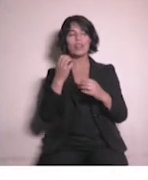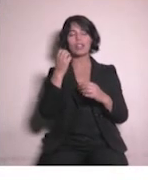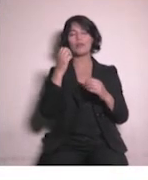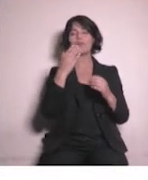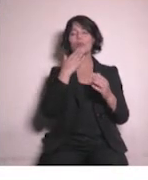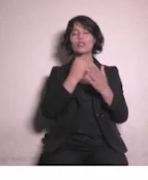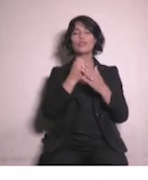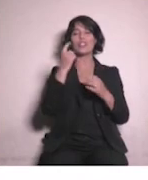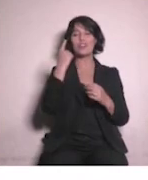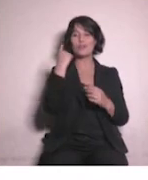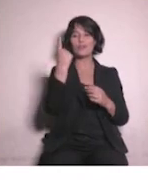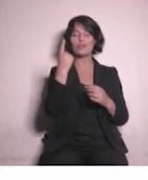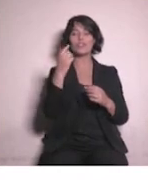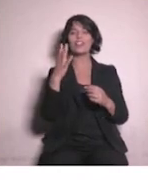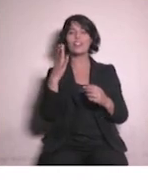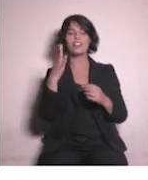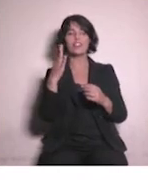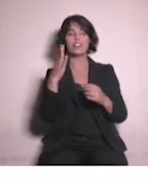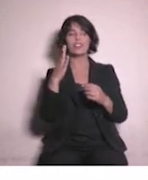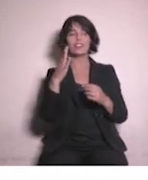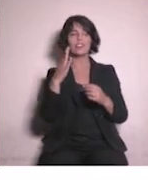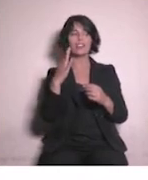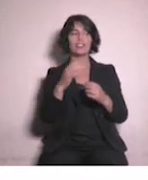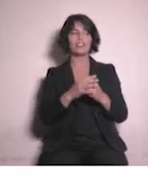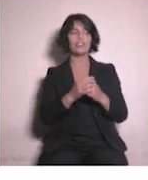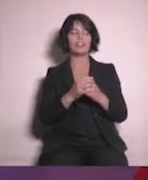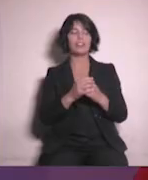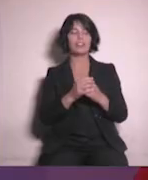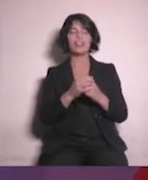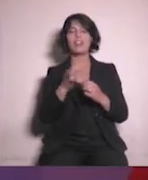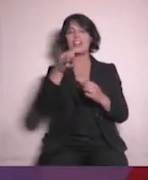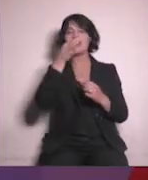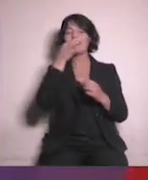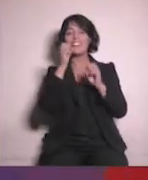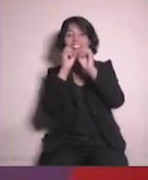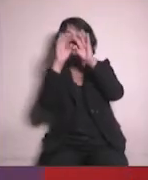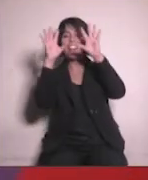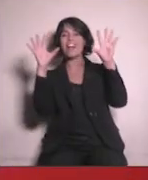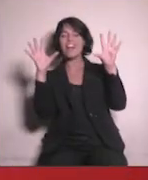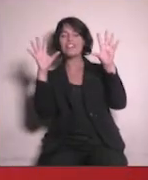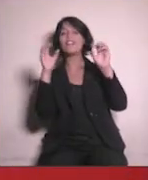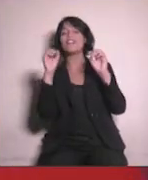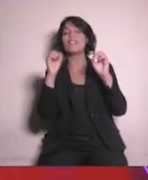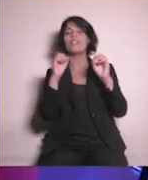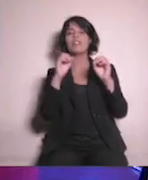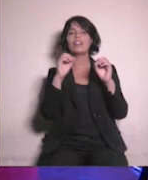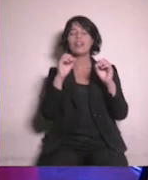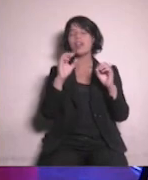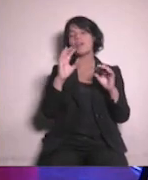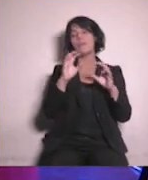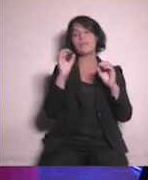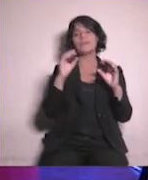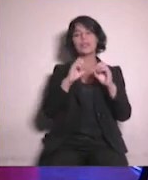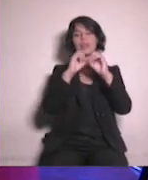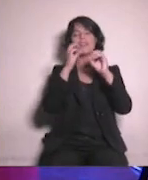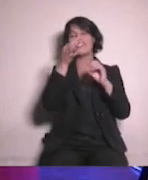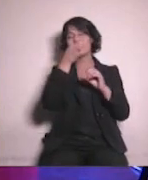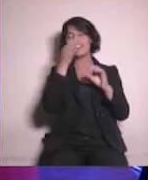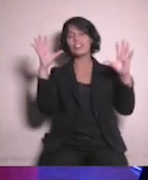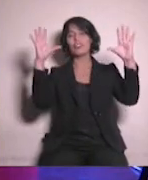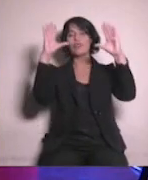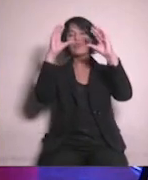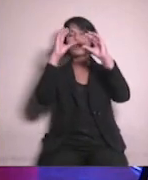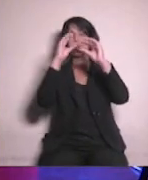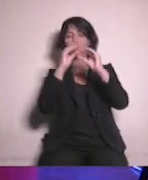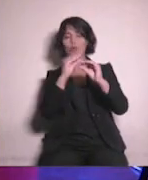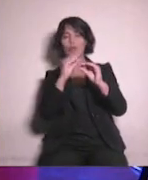fondos, está por columna, el fondo A. El verde claro, el verde oscuro es primer lugar, el verde claro el segundo lugar, y así va